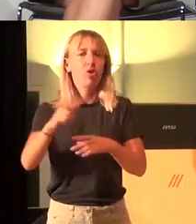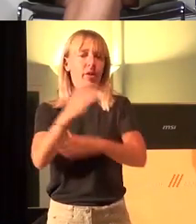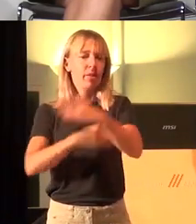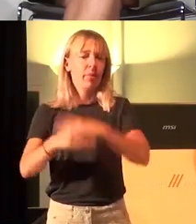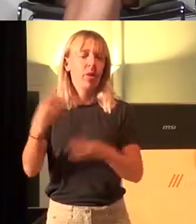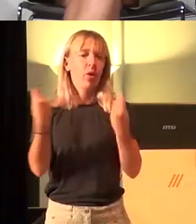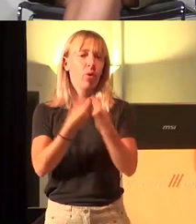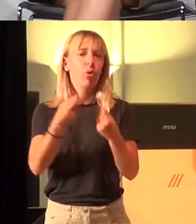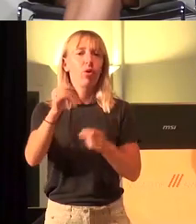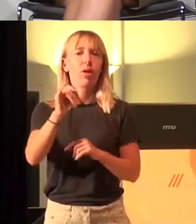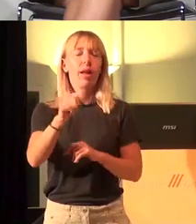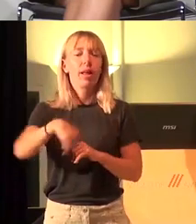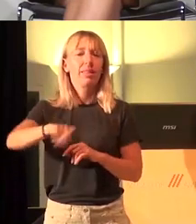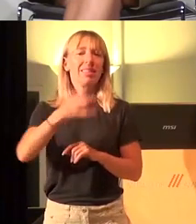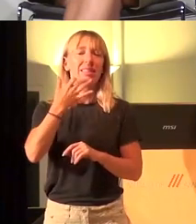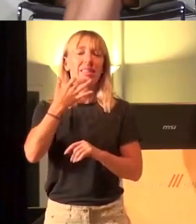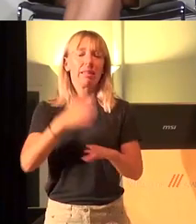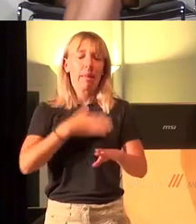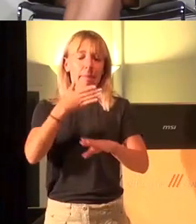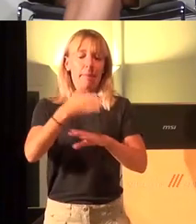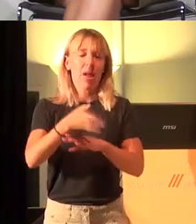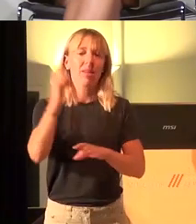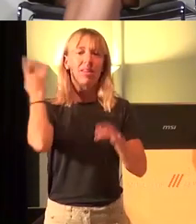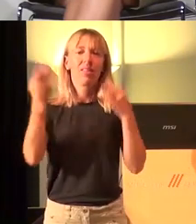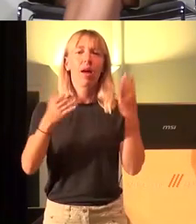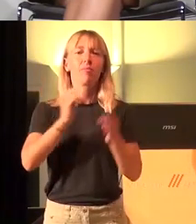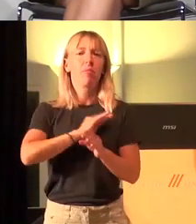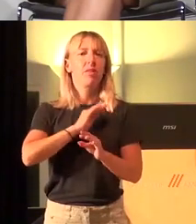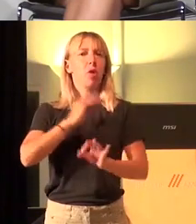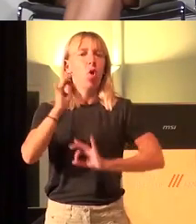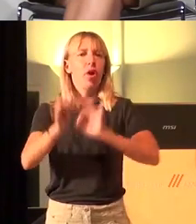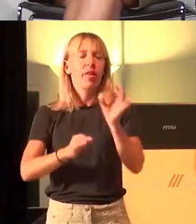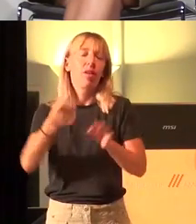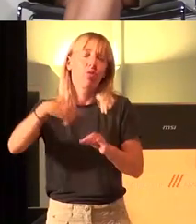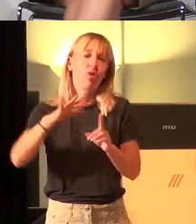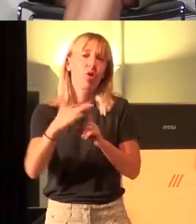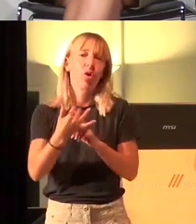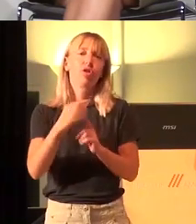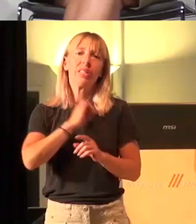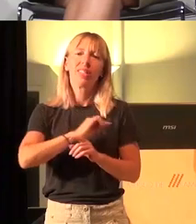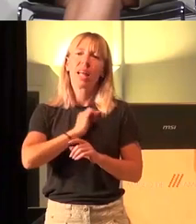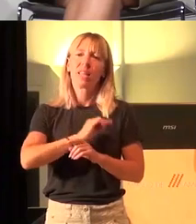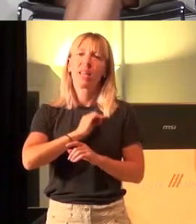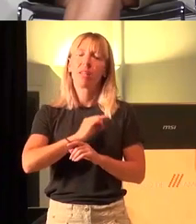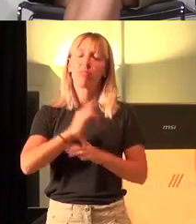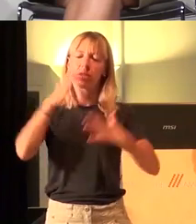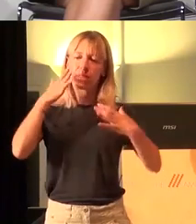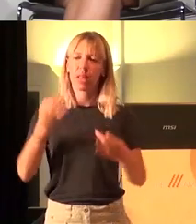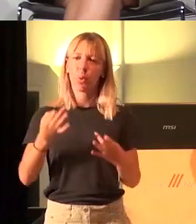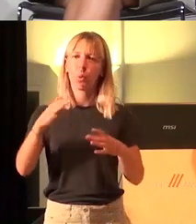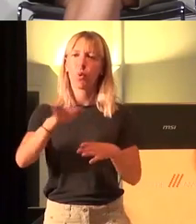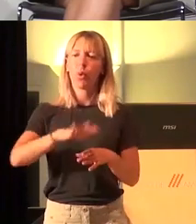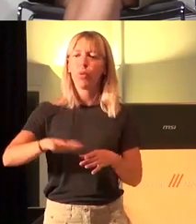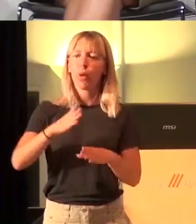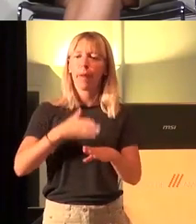discapacidad, cuando van en una actividad bastante pues organizada, en nuestro caso, se sienten con mucha seguridad del sitio